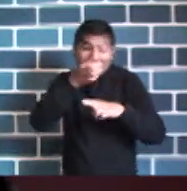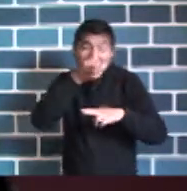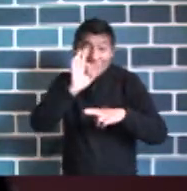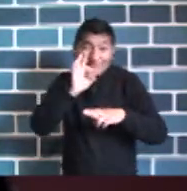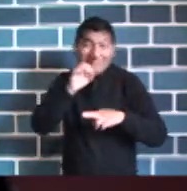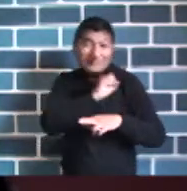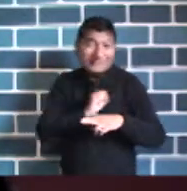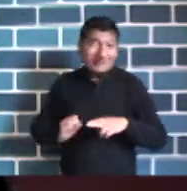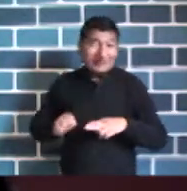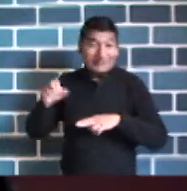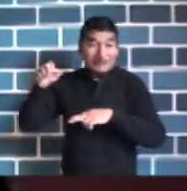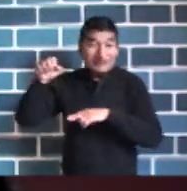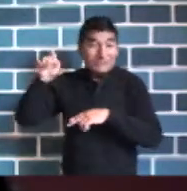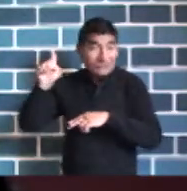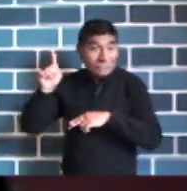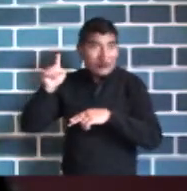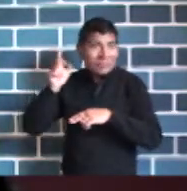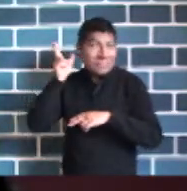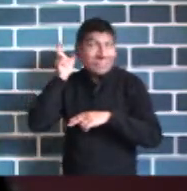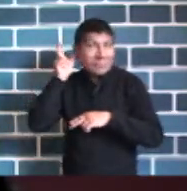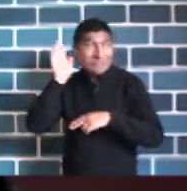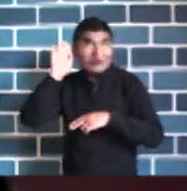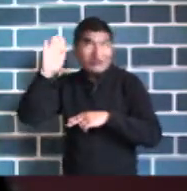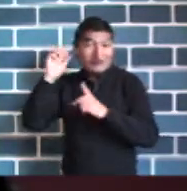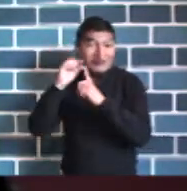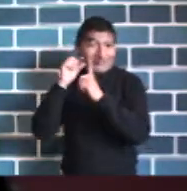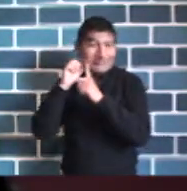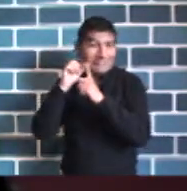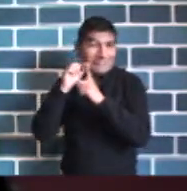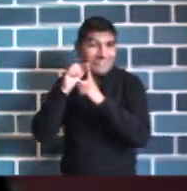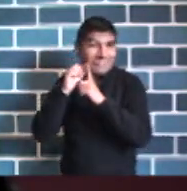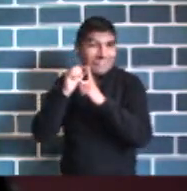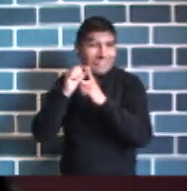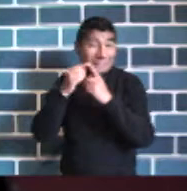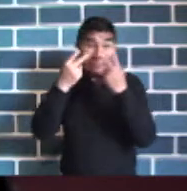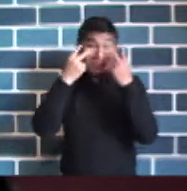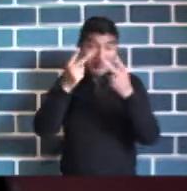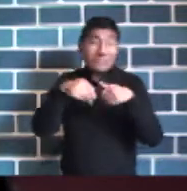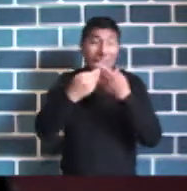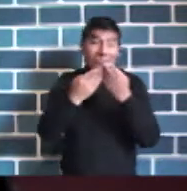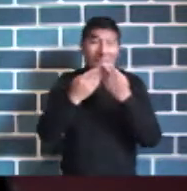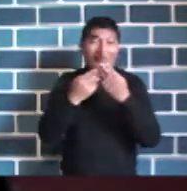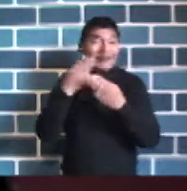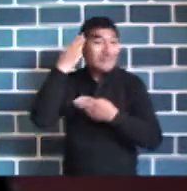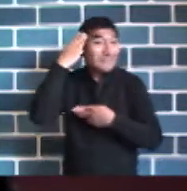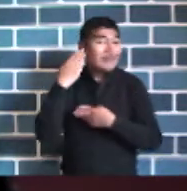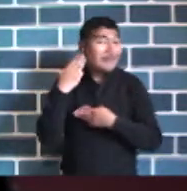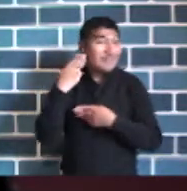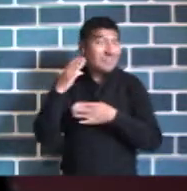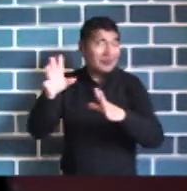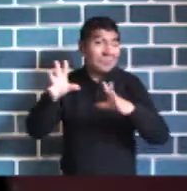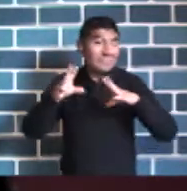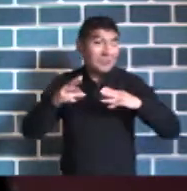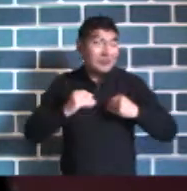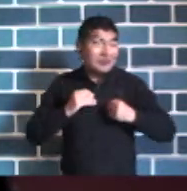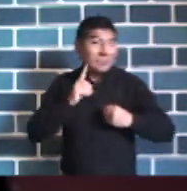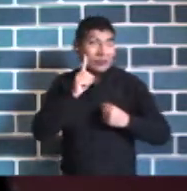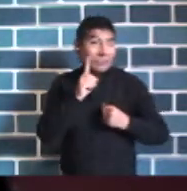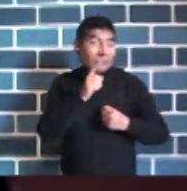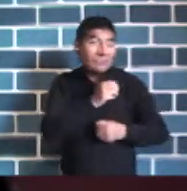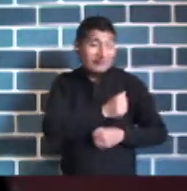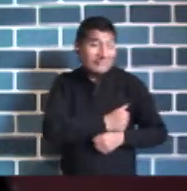señor escuchaba su palabra fijémonos como mariah incluso adopta una postura